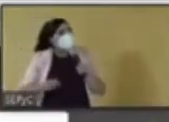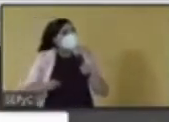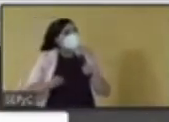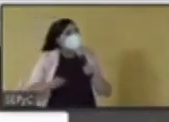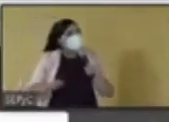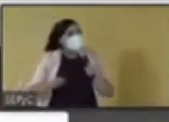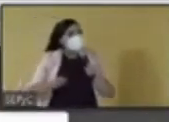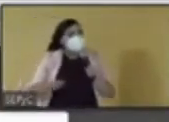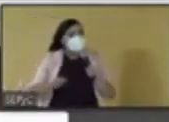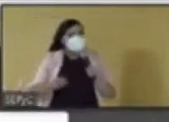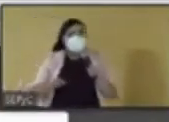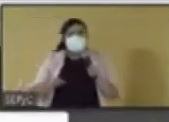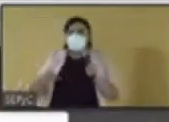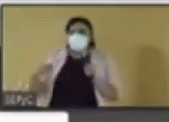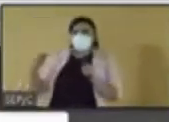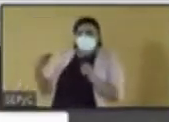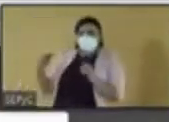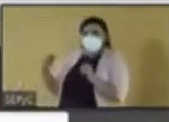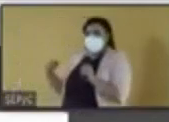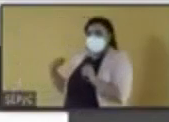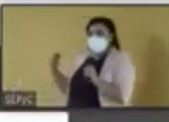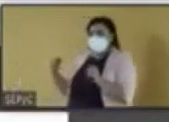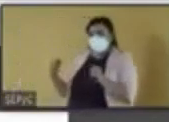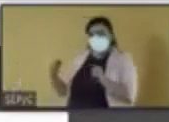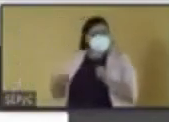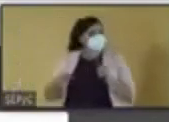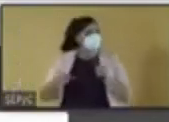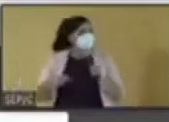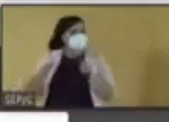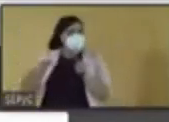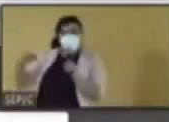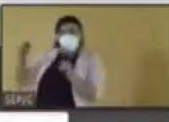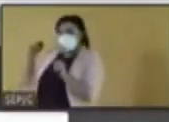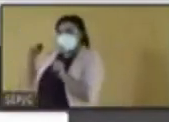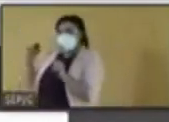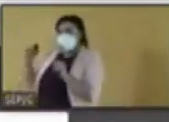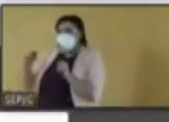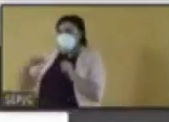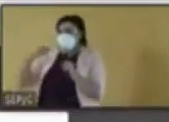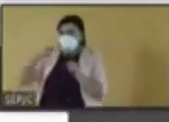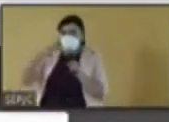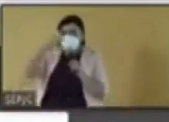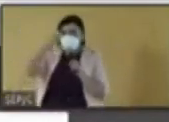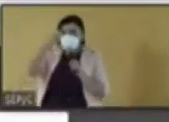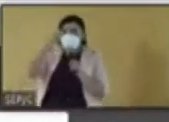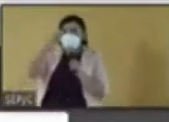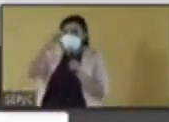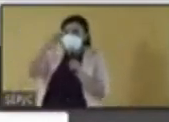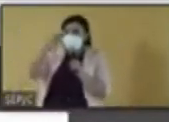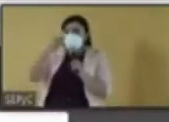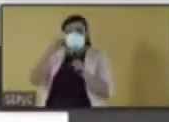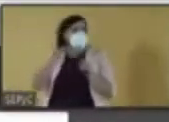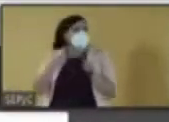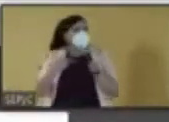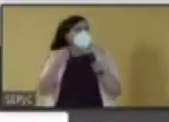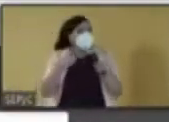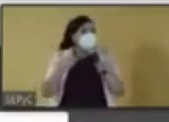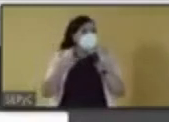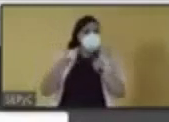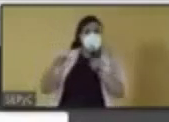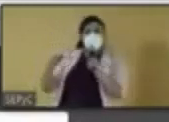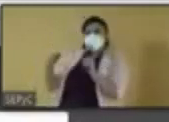cuáles son esos otros ingresos que el servidor público obtiene. Pueden ser varios de los no considerados previamente,